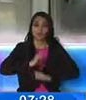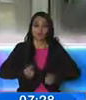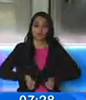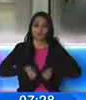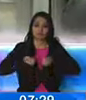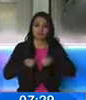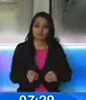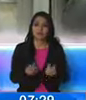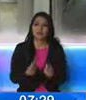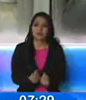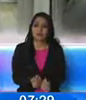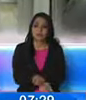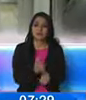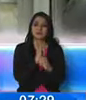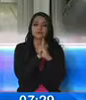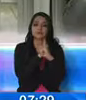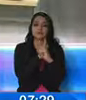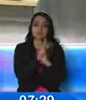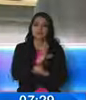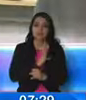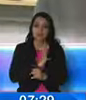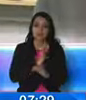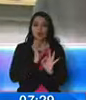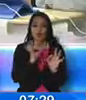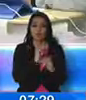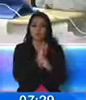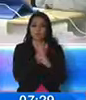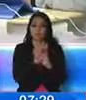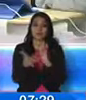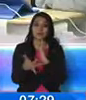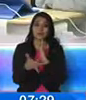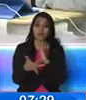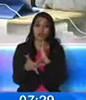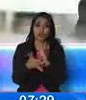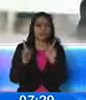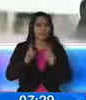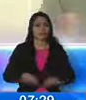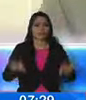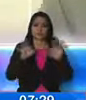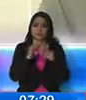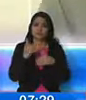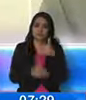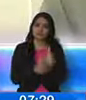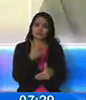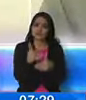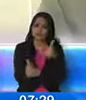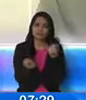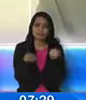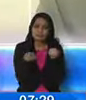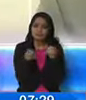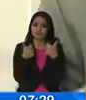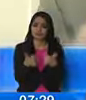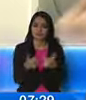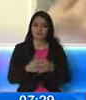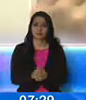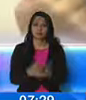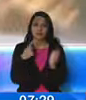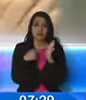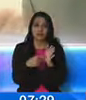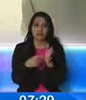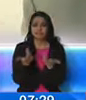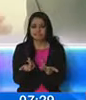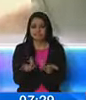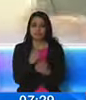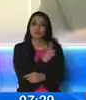calidad de los institutos técnicos y tecnológicos deberá ser un proceso riguroso. Porque la diferencia en la práctica entre